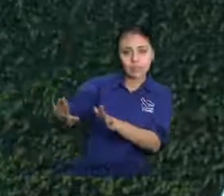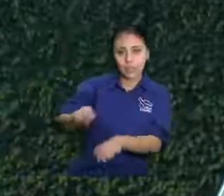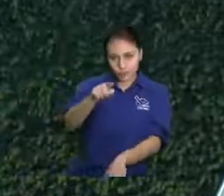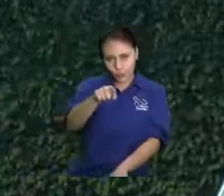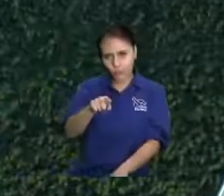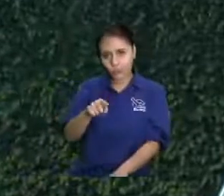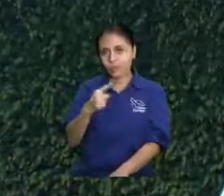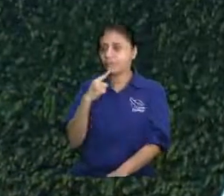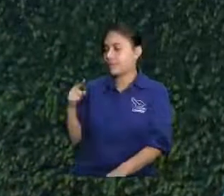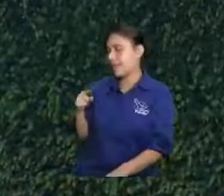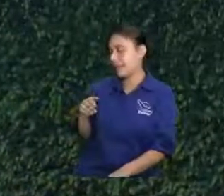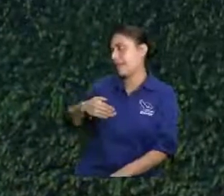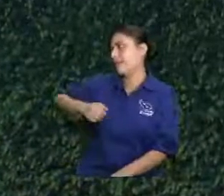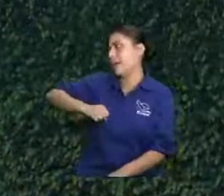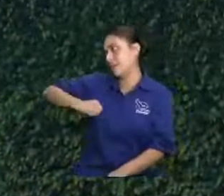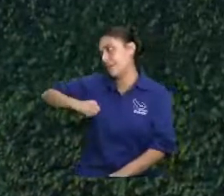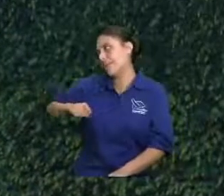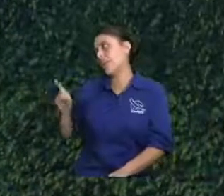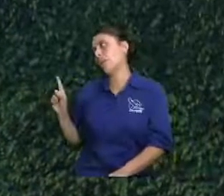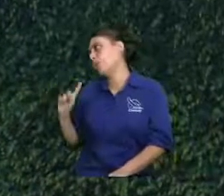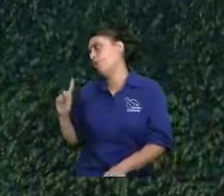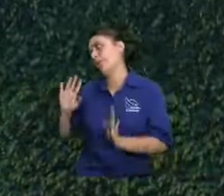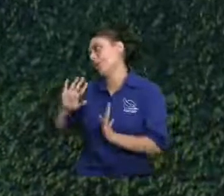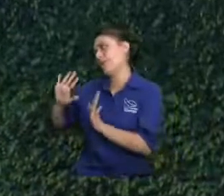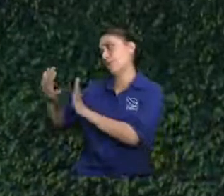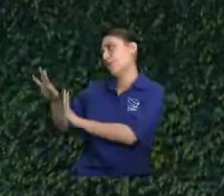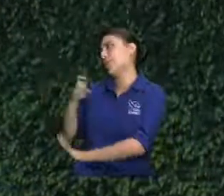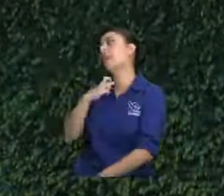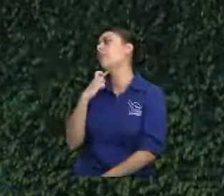Dígale al que tiene la par, no vas a menospreciar la proclama.